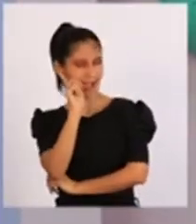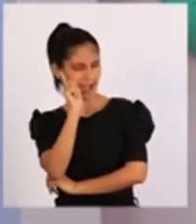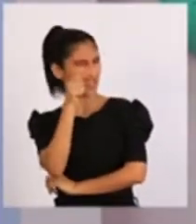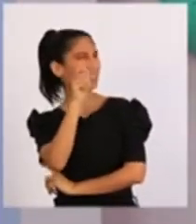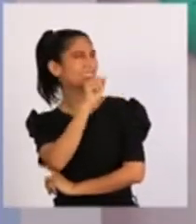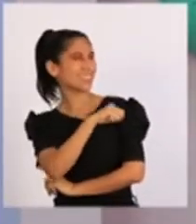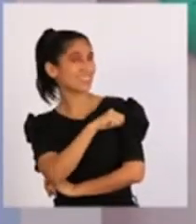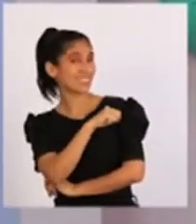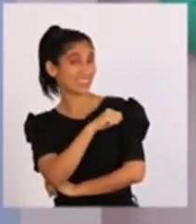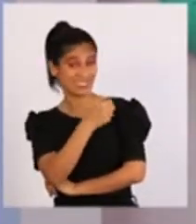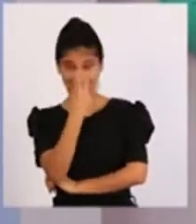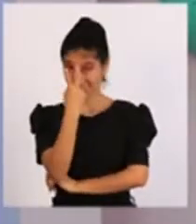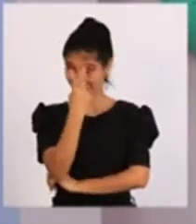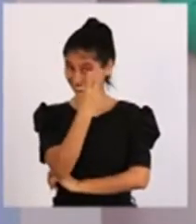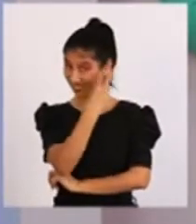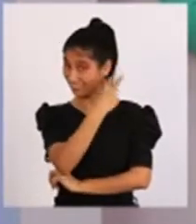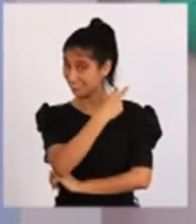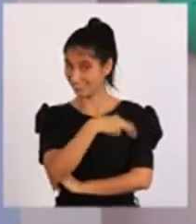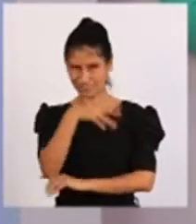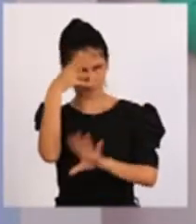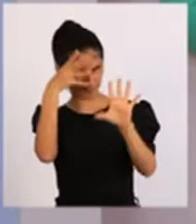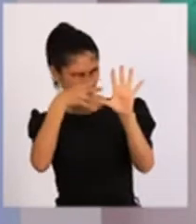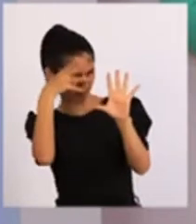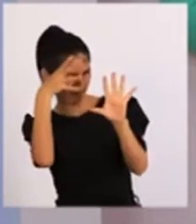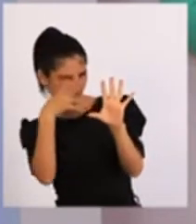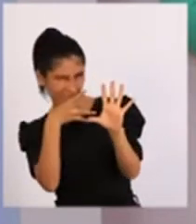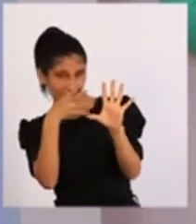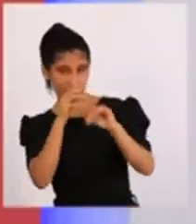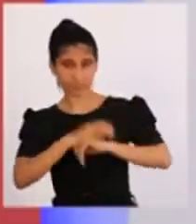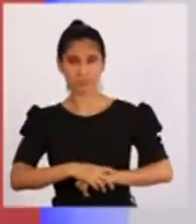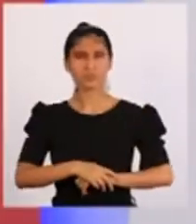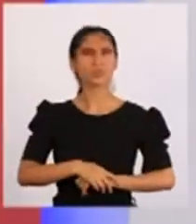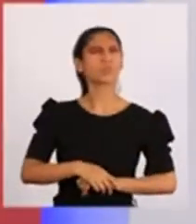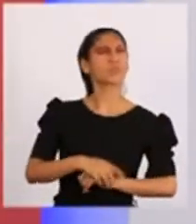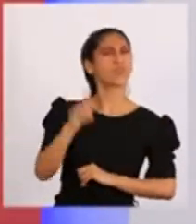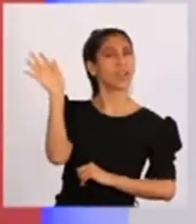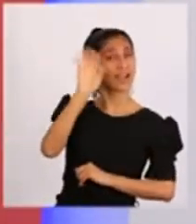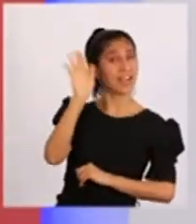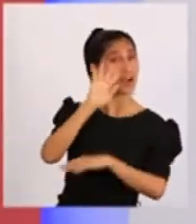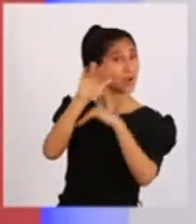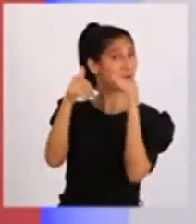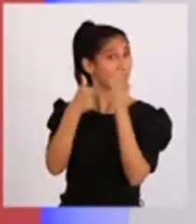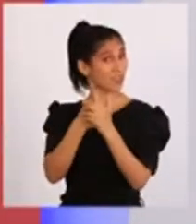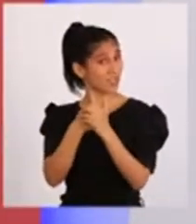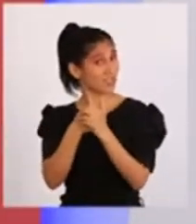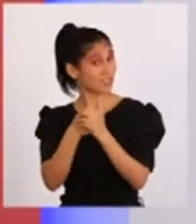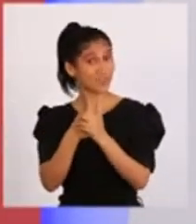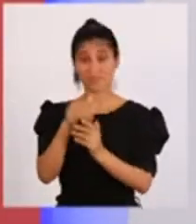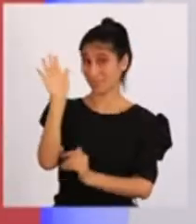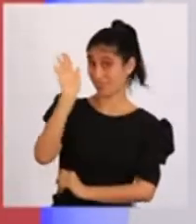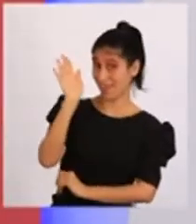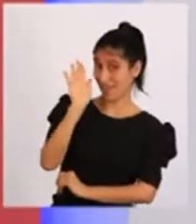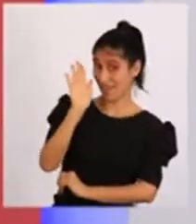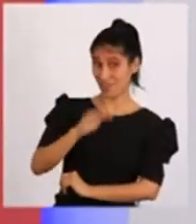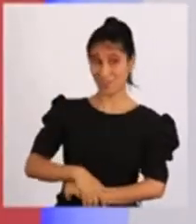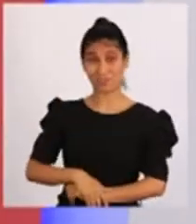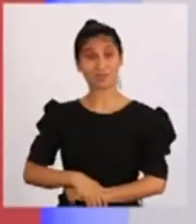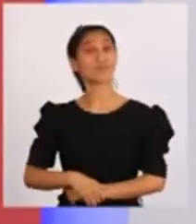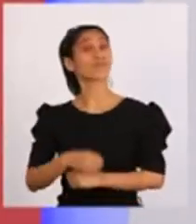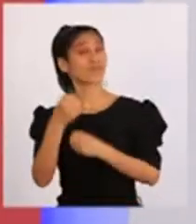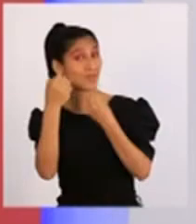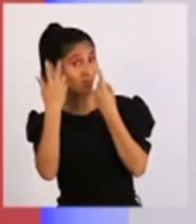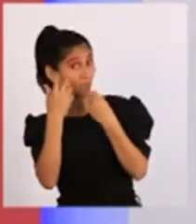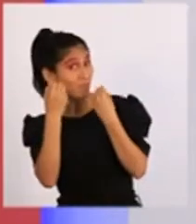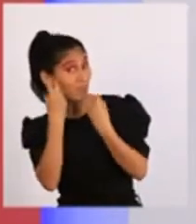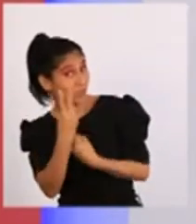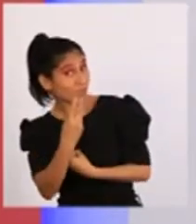Yes, let's analyze. How do we use water? Hello, everybody. Hello,